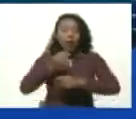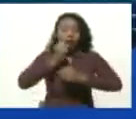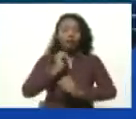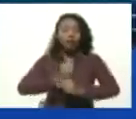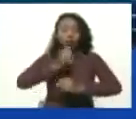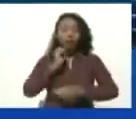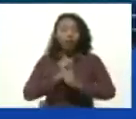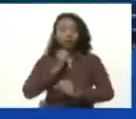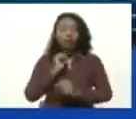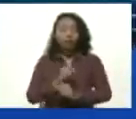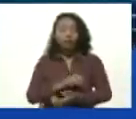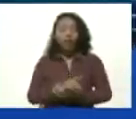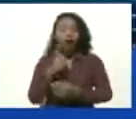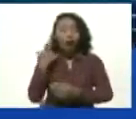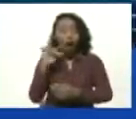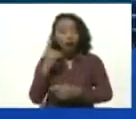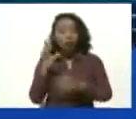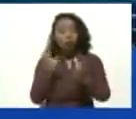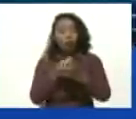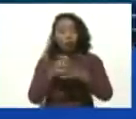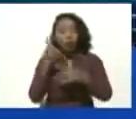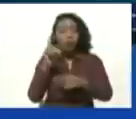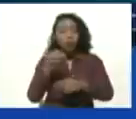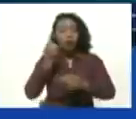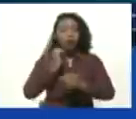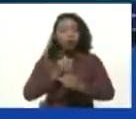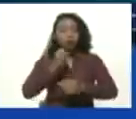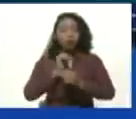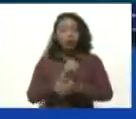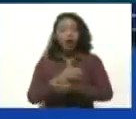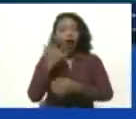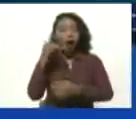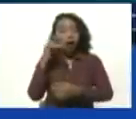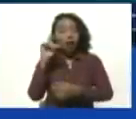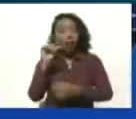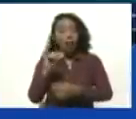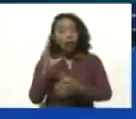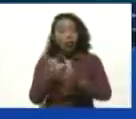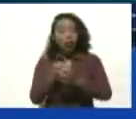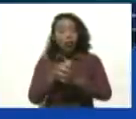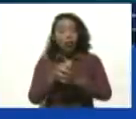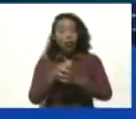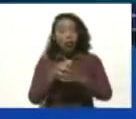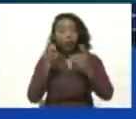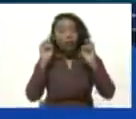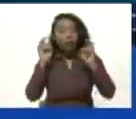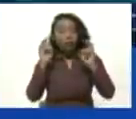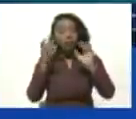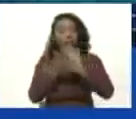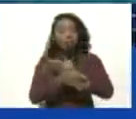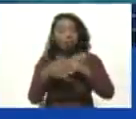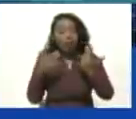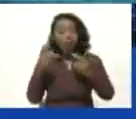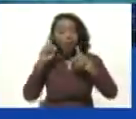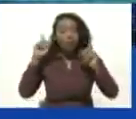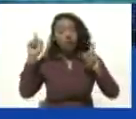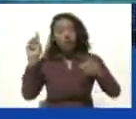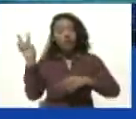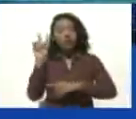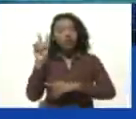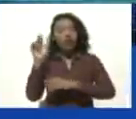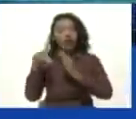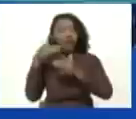tiene una sección de gaita. También tiene una sección de músicos venezolanos que vienen